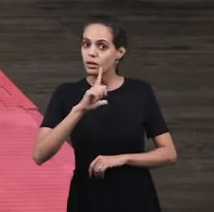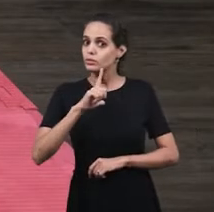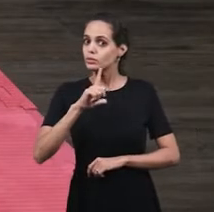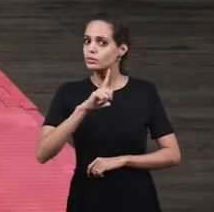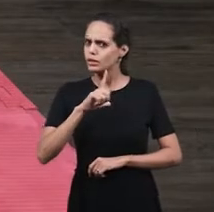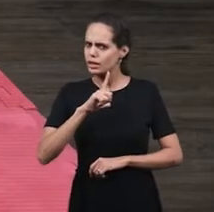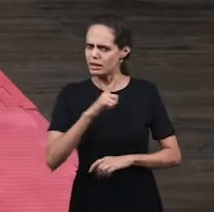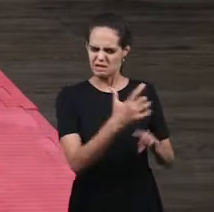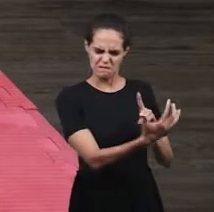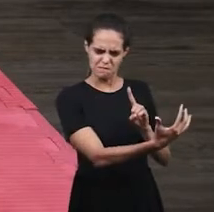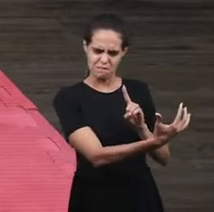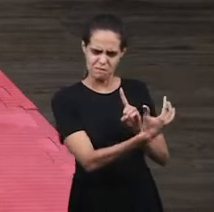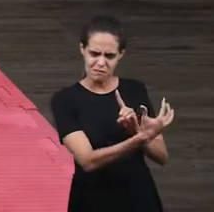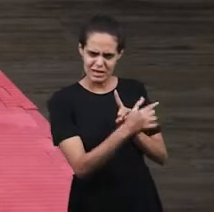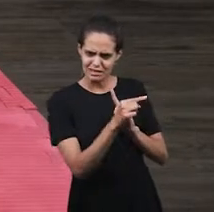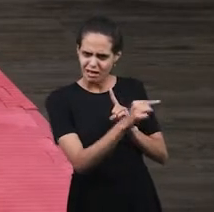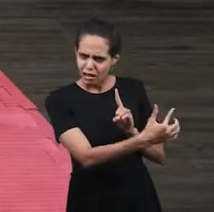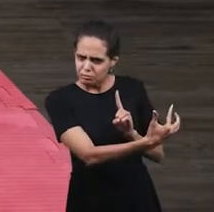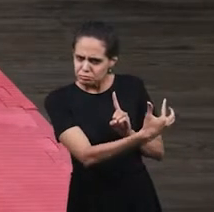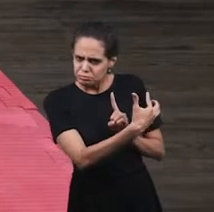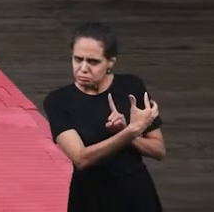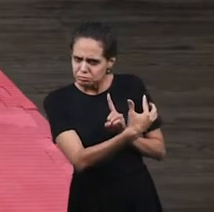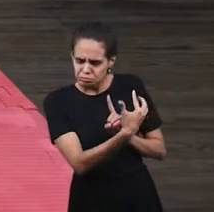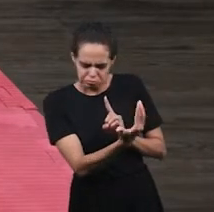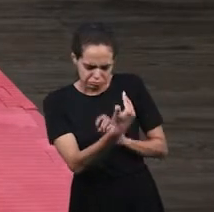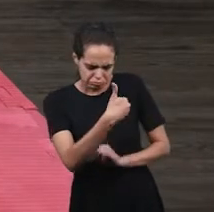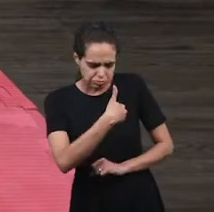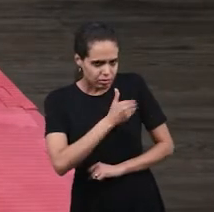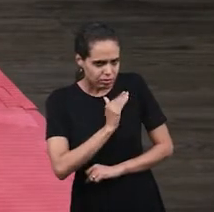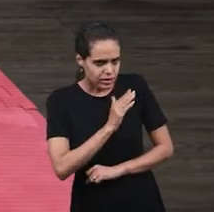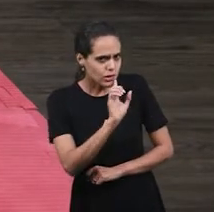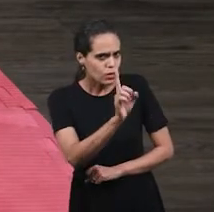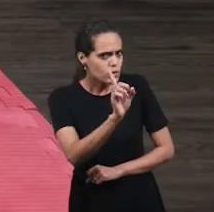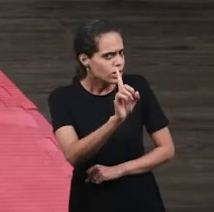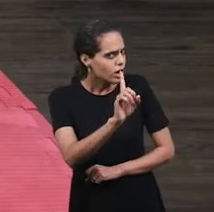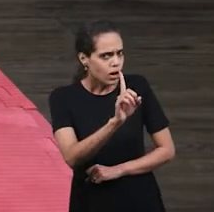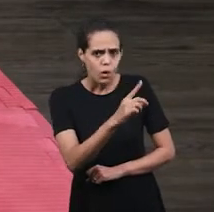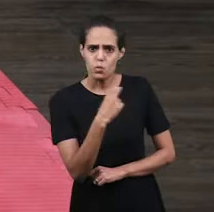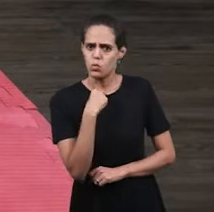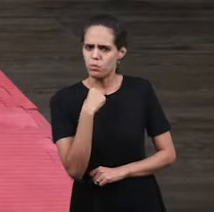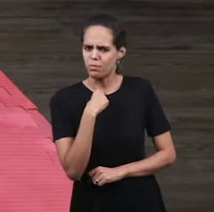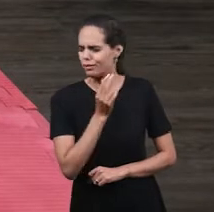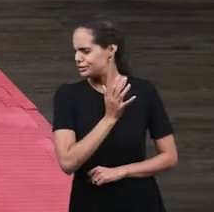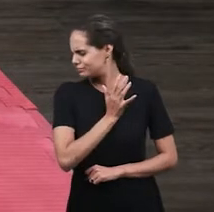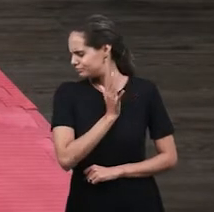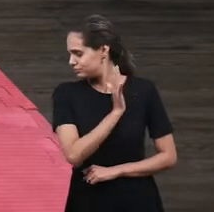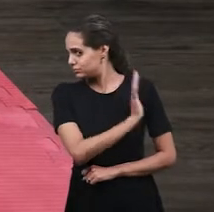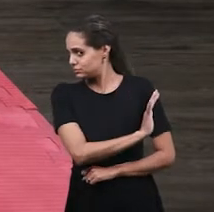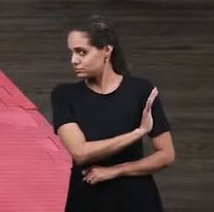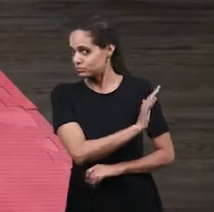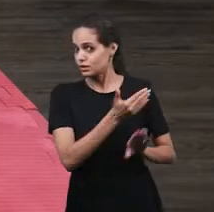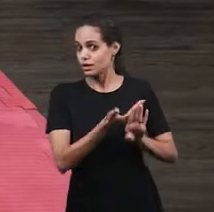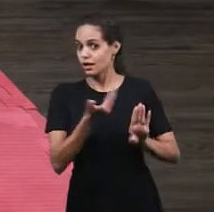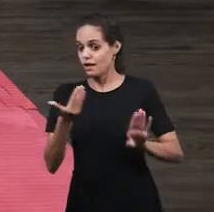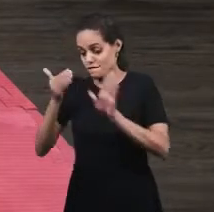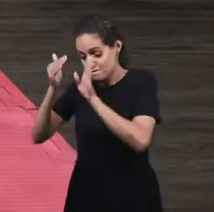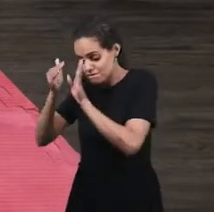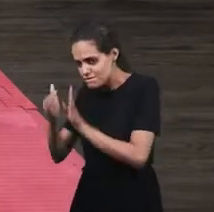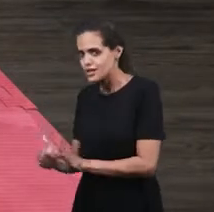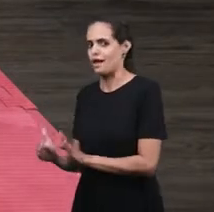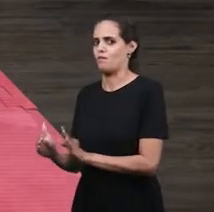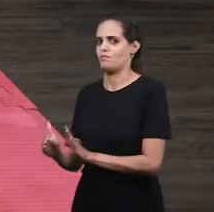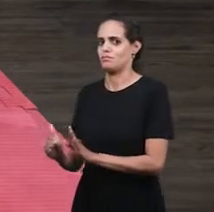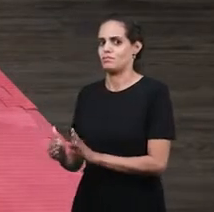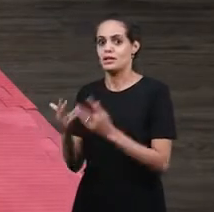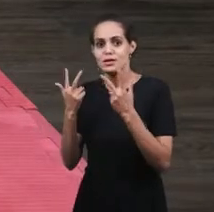cuidar para que ninguna suciedad de este mundo entre en sus corazones. Por causa de la fidelidad